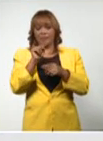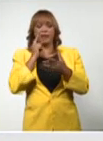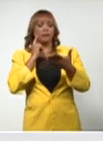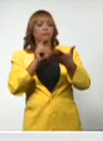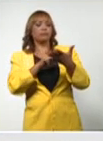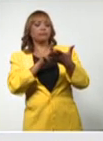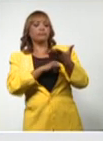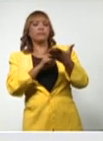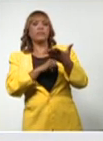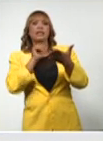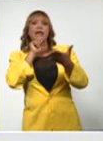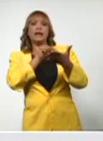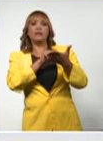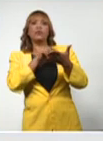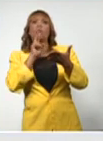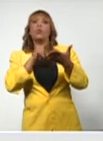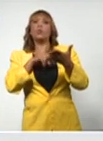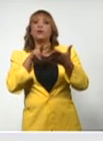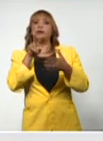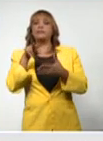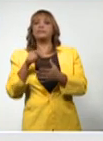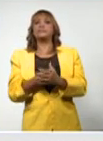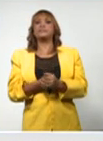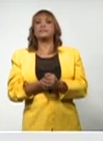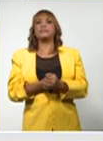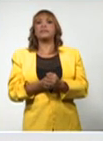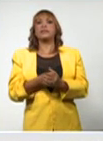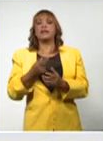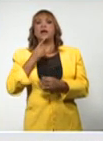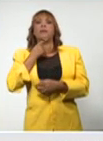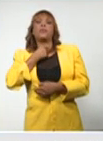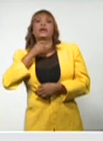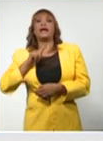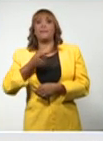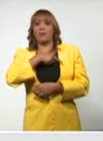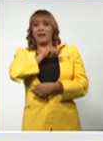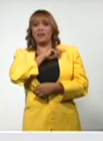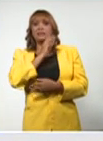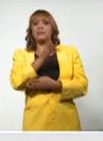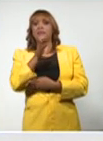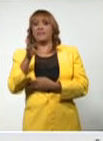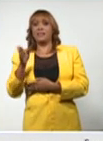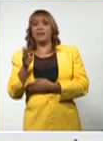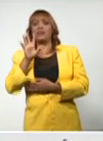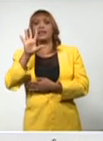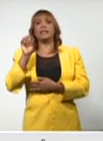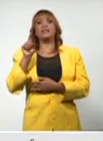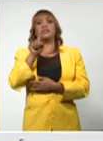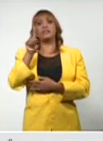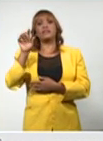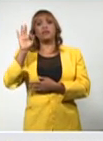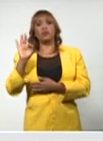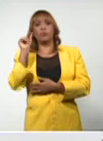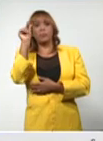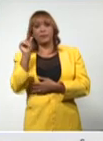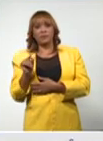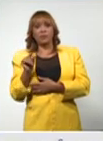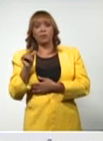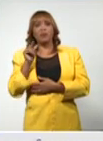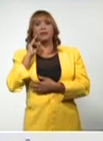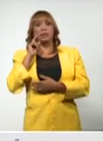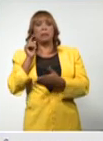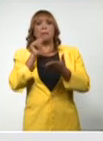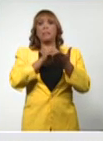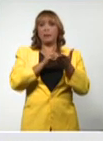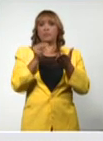en un centro. Y, por ejemplo, ayer se visitaron las 518 personas, o se visitaron